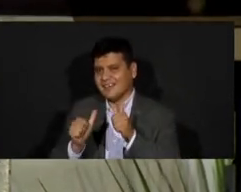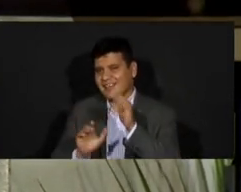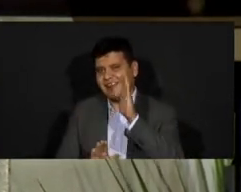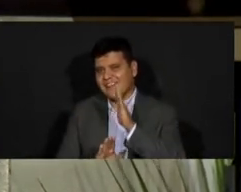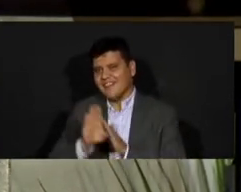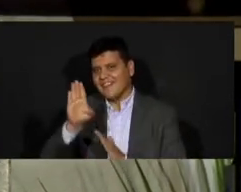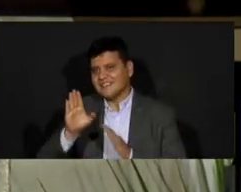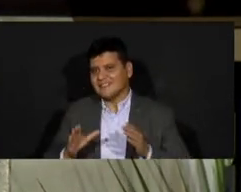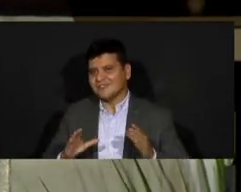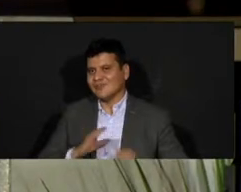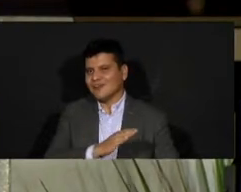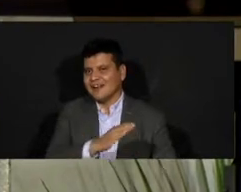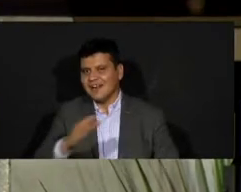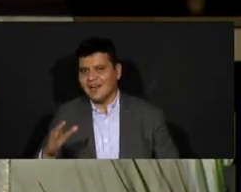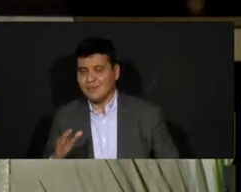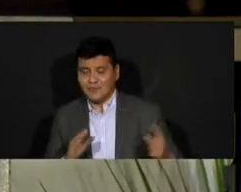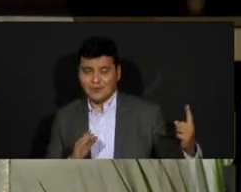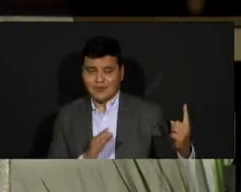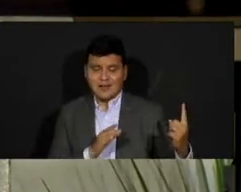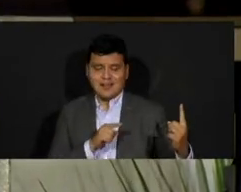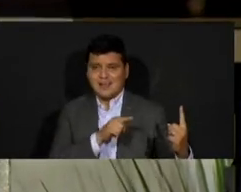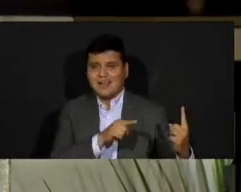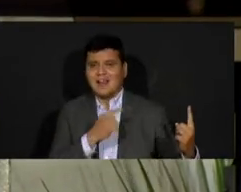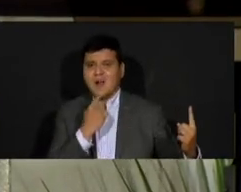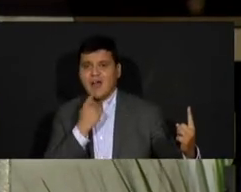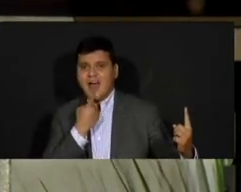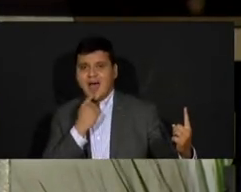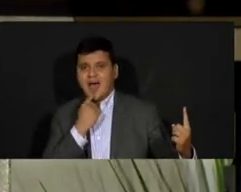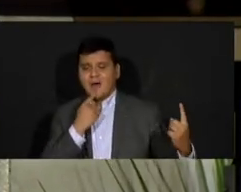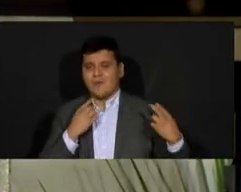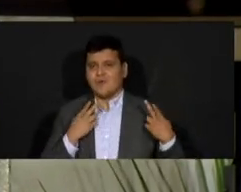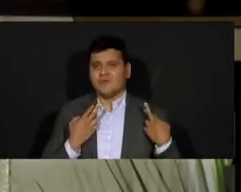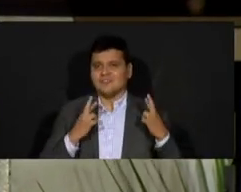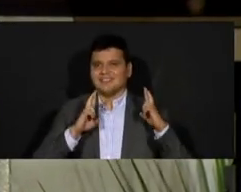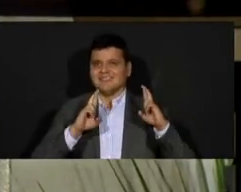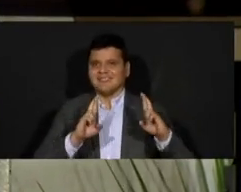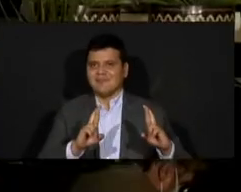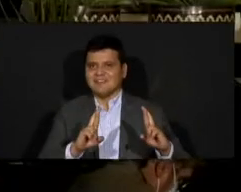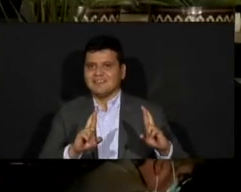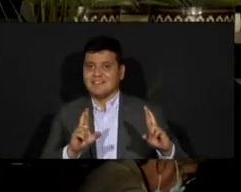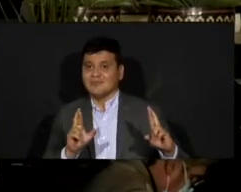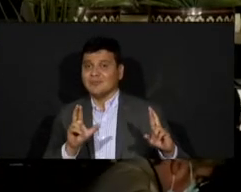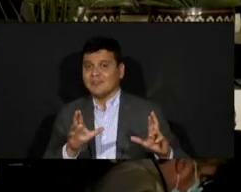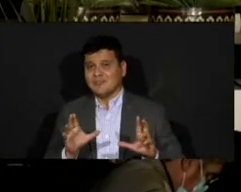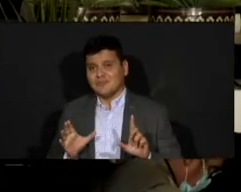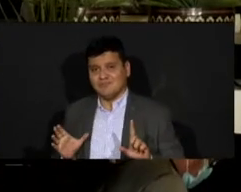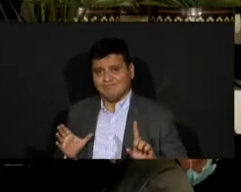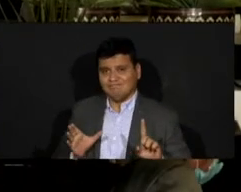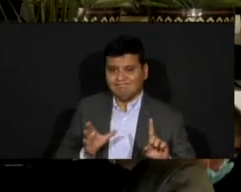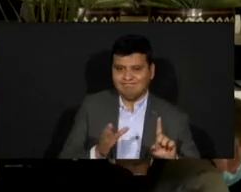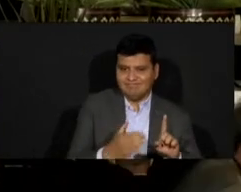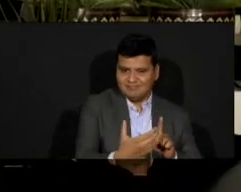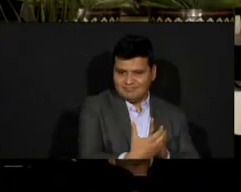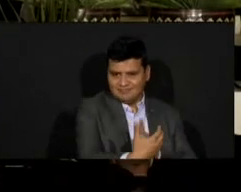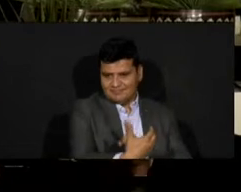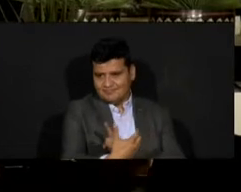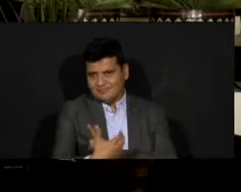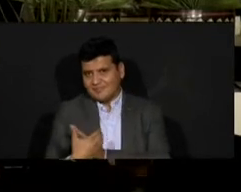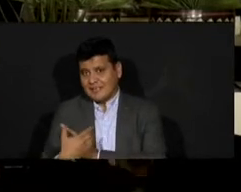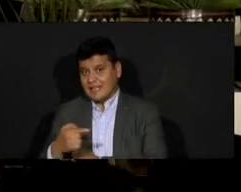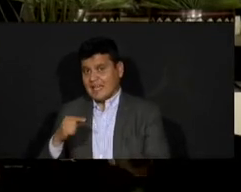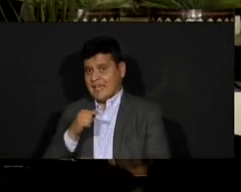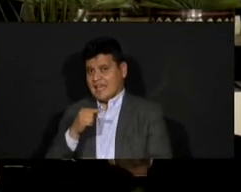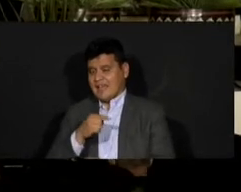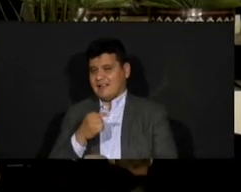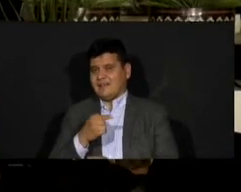Federal, representante personal del licenciado Andrés Manuel López Obrador, presidente